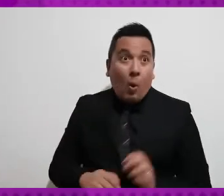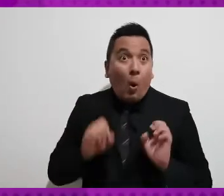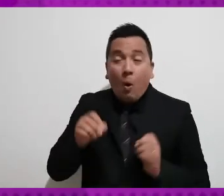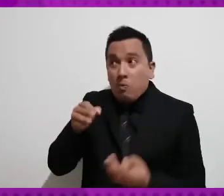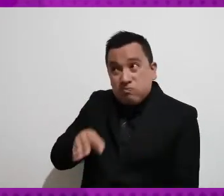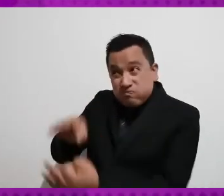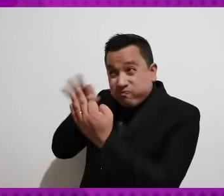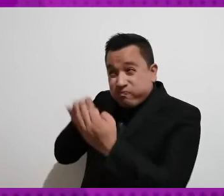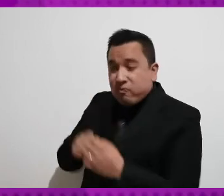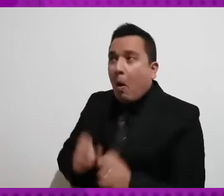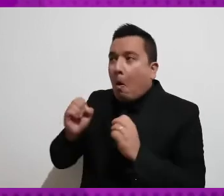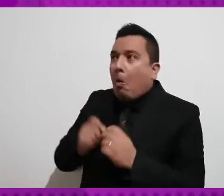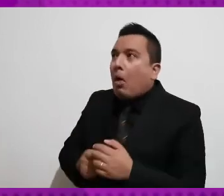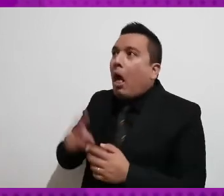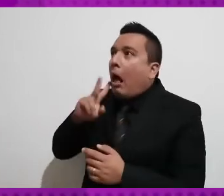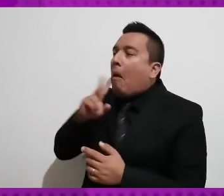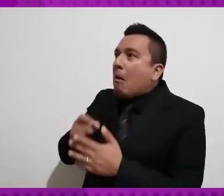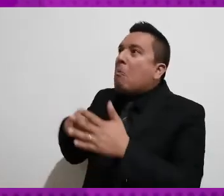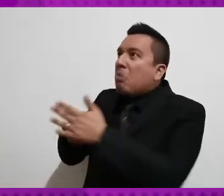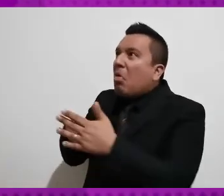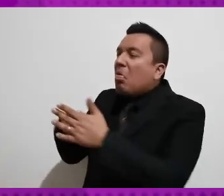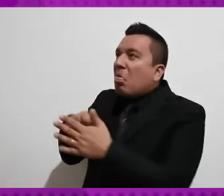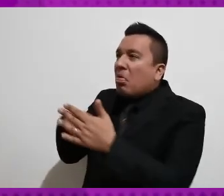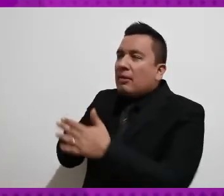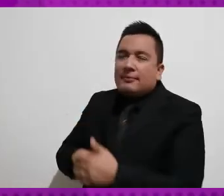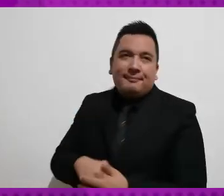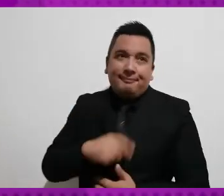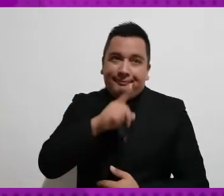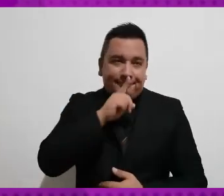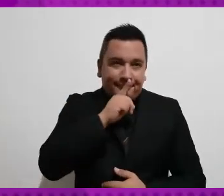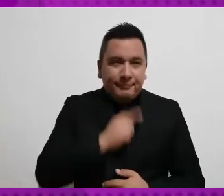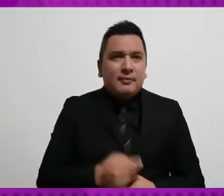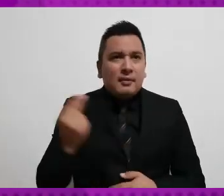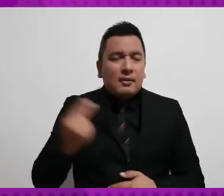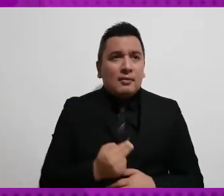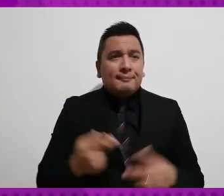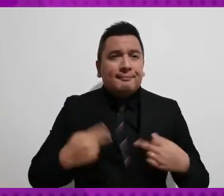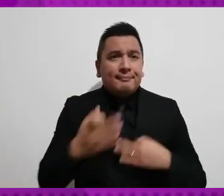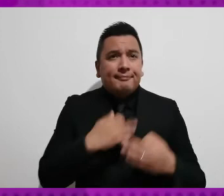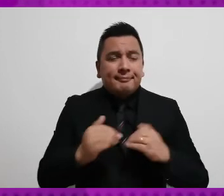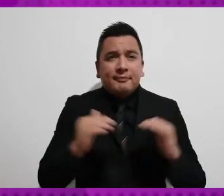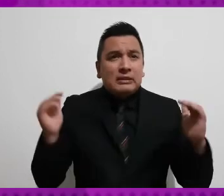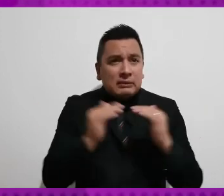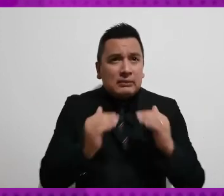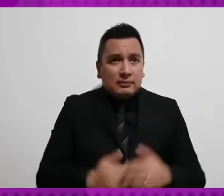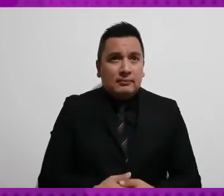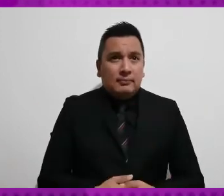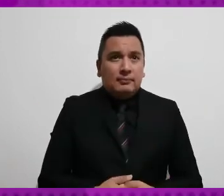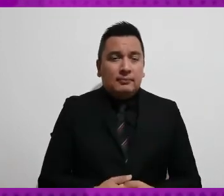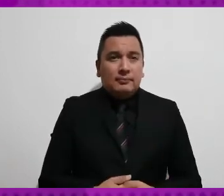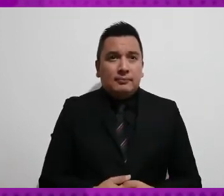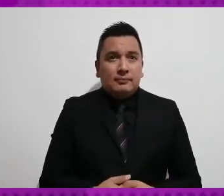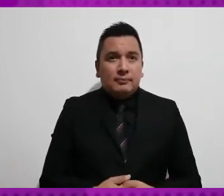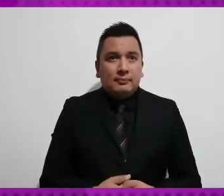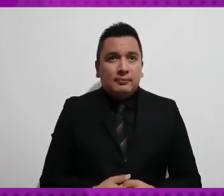o que invadan su privacidad y que signifiquen un trato desigual o incluso cualquier otra conducta que restringe el